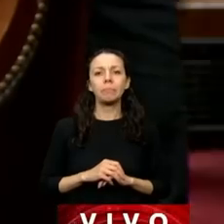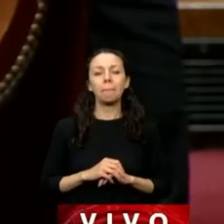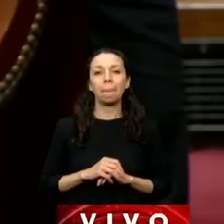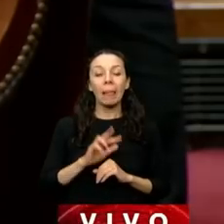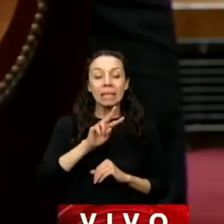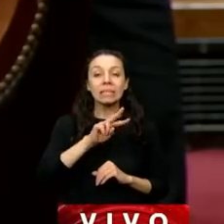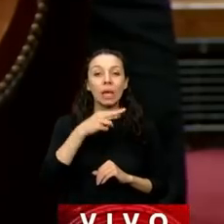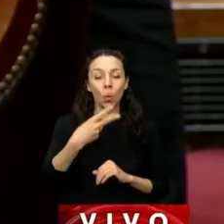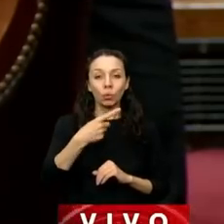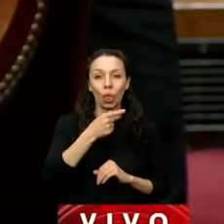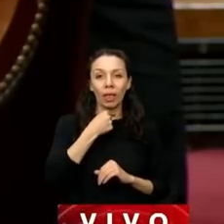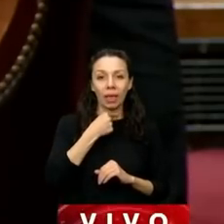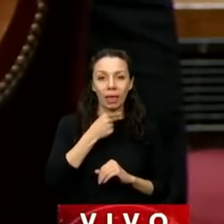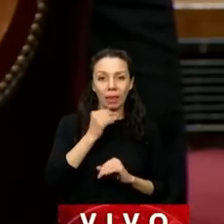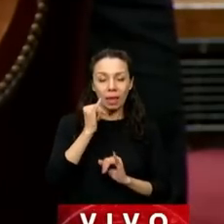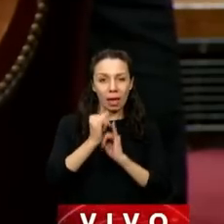quería decirles es